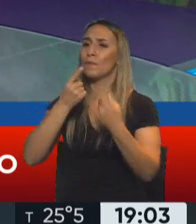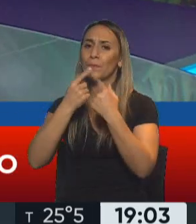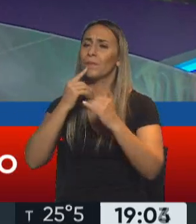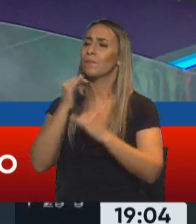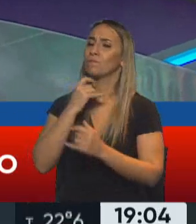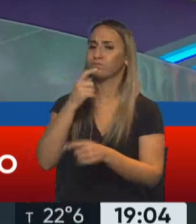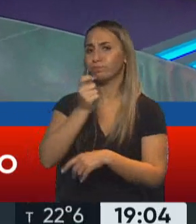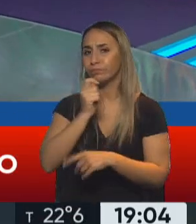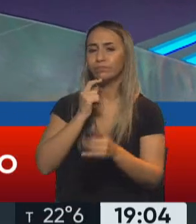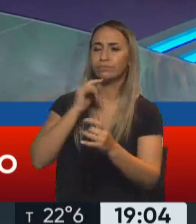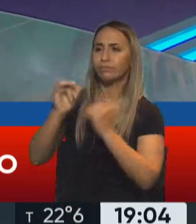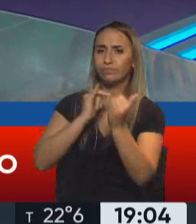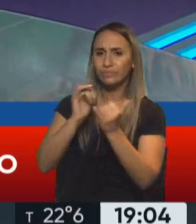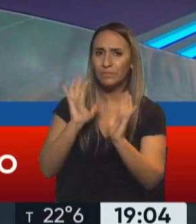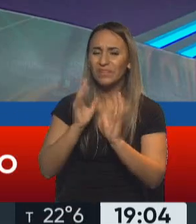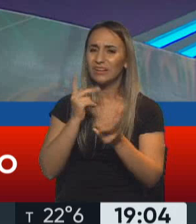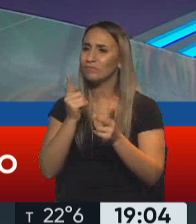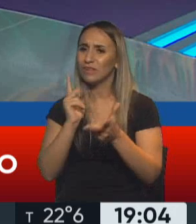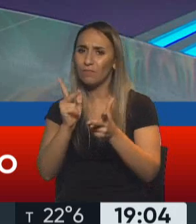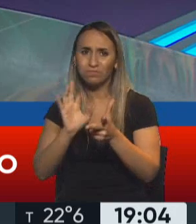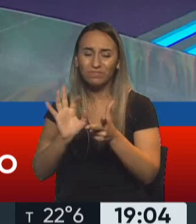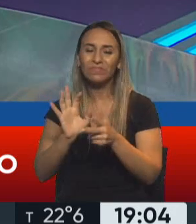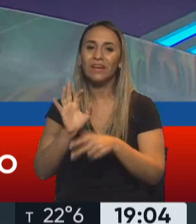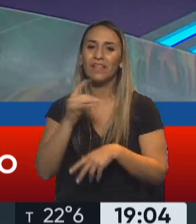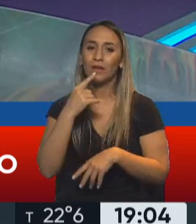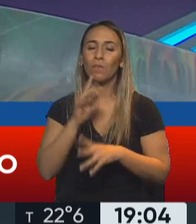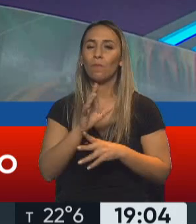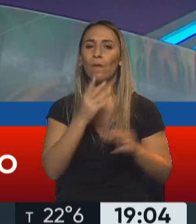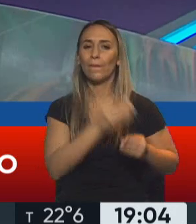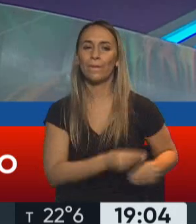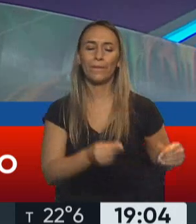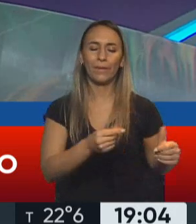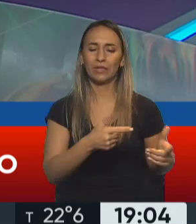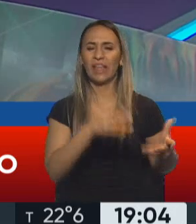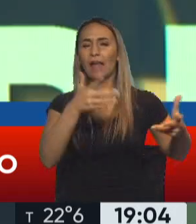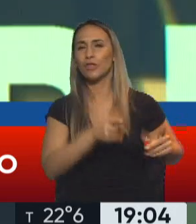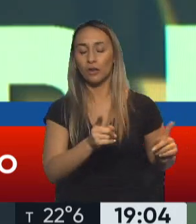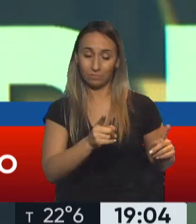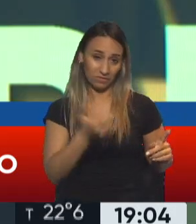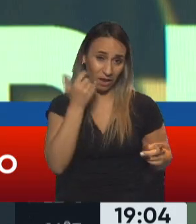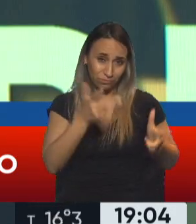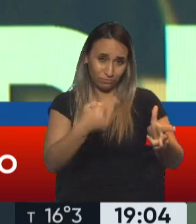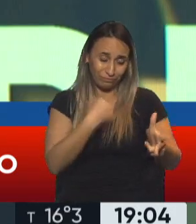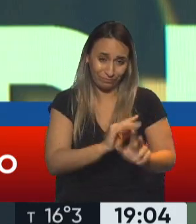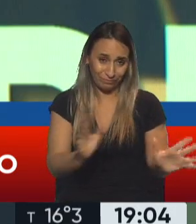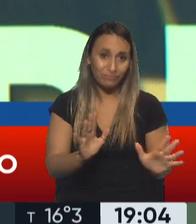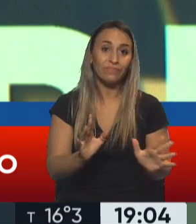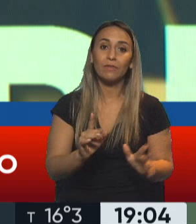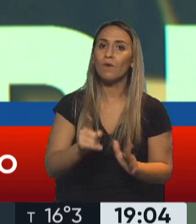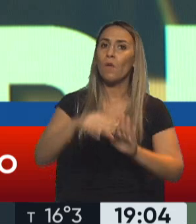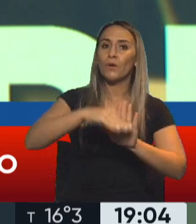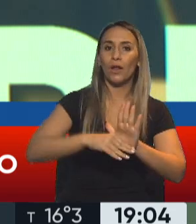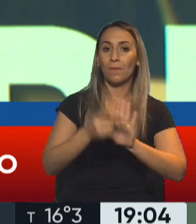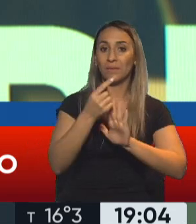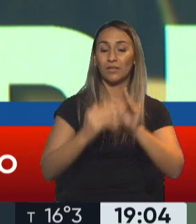dicho, pero viste cómo es. Lo dicho. Hay que decir que estos programas que venían funcionando con los precios máximos, por ejemplo, o precios